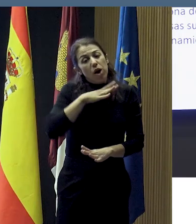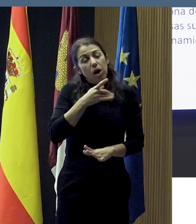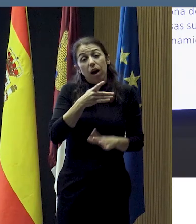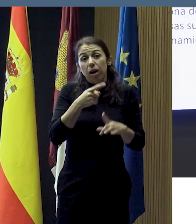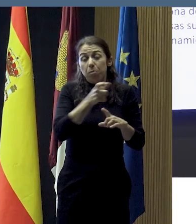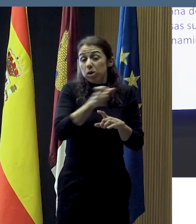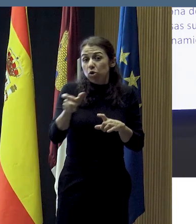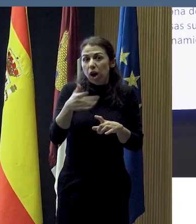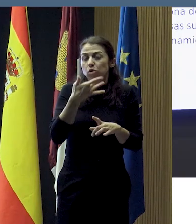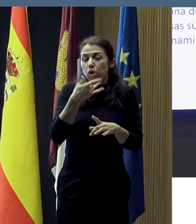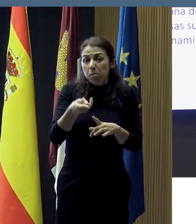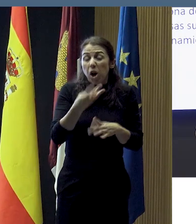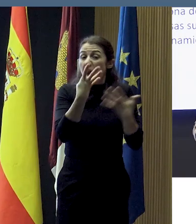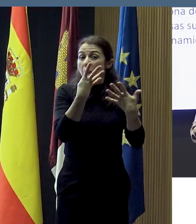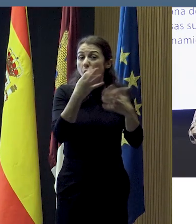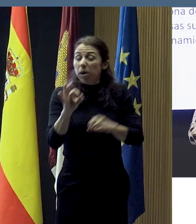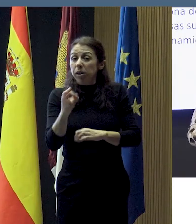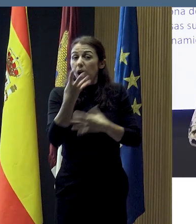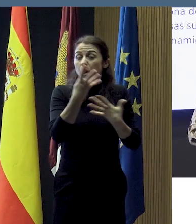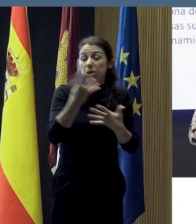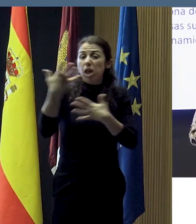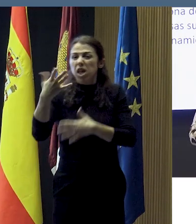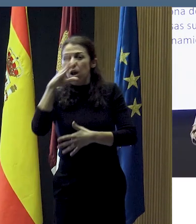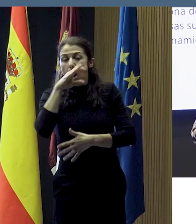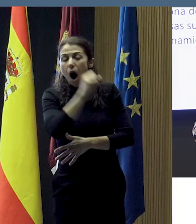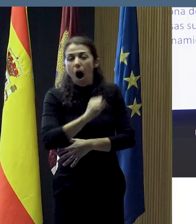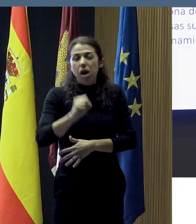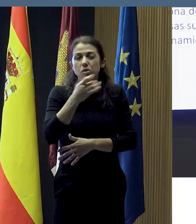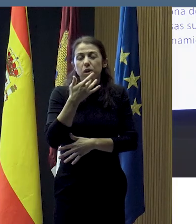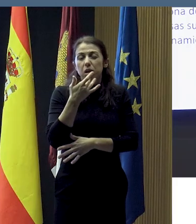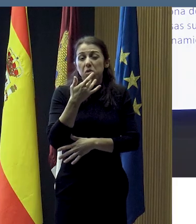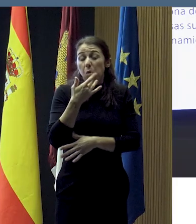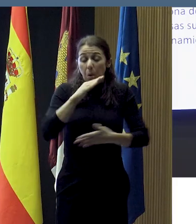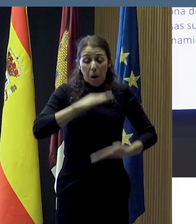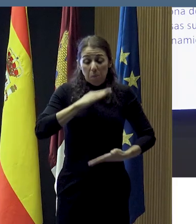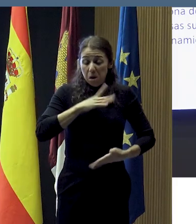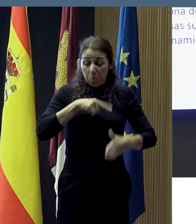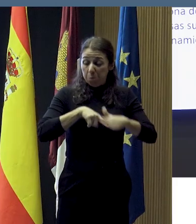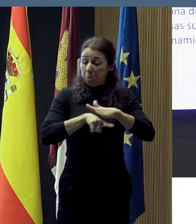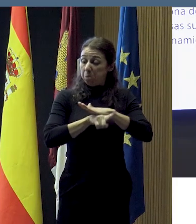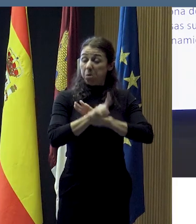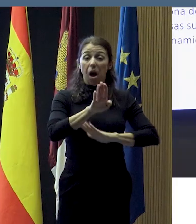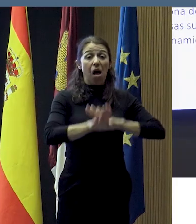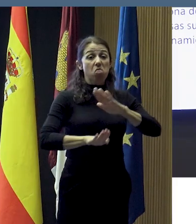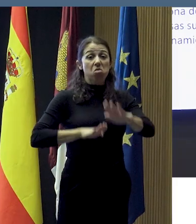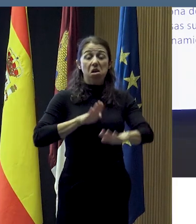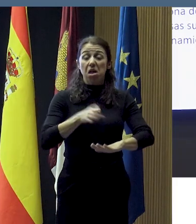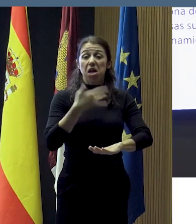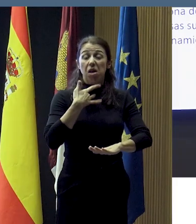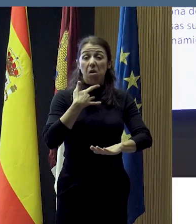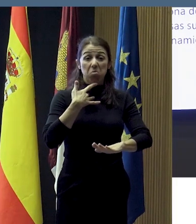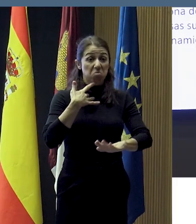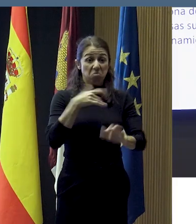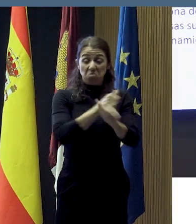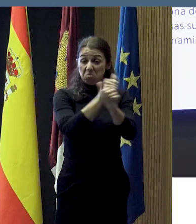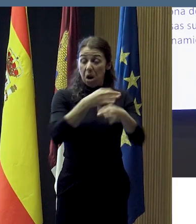casos de personas que tienen 90, 95 años y son capaces de desarrollarse en su entorno diario con perfecta naturalidad